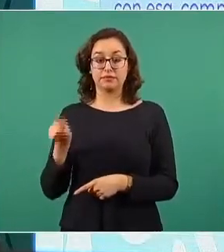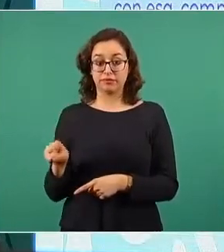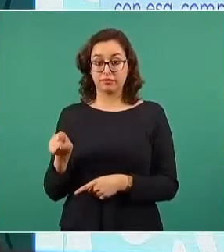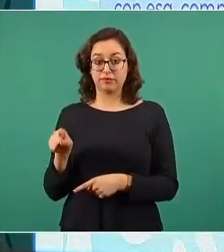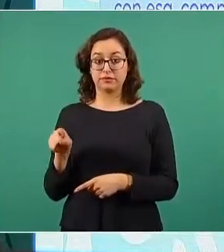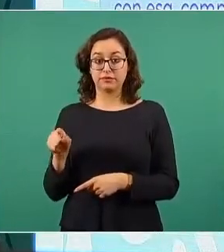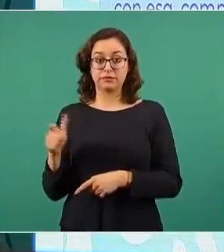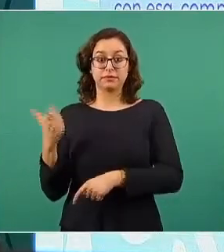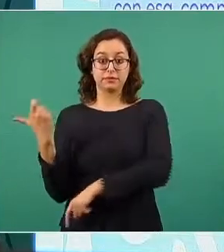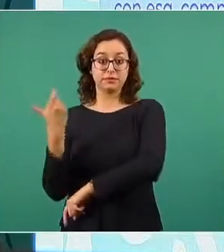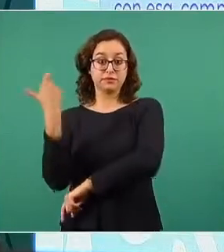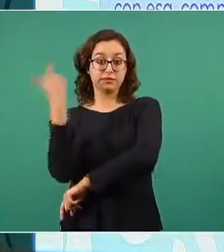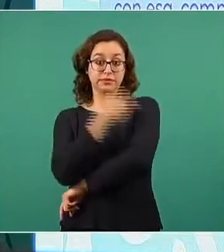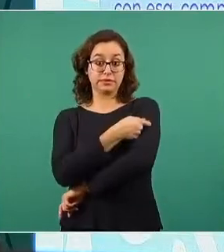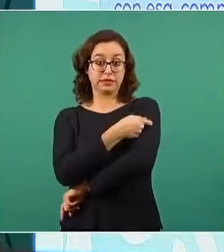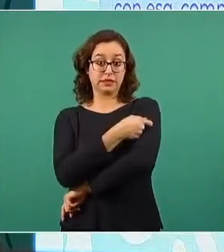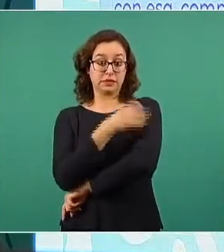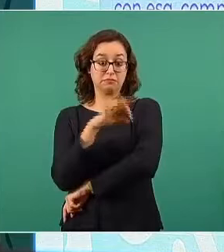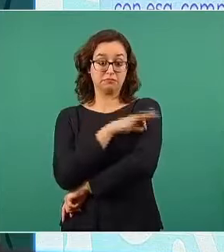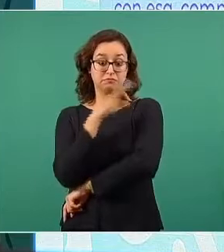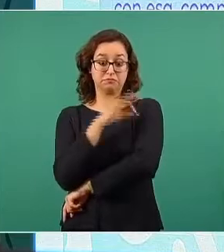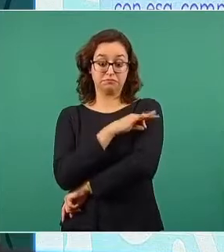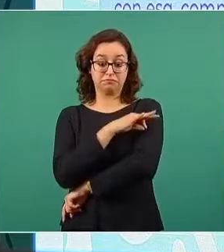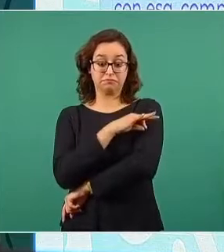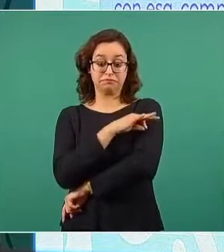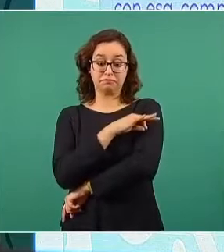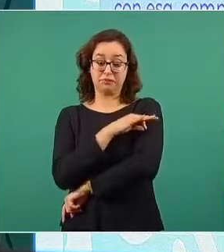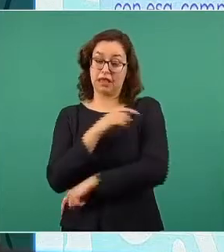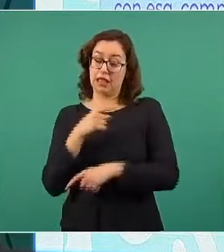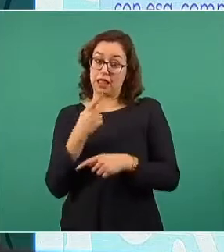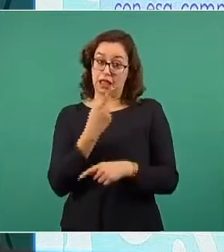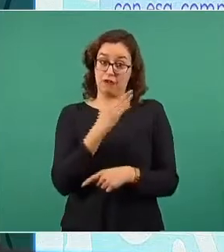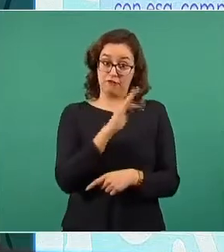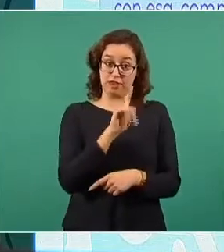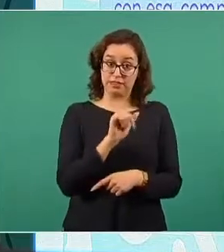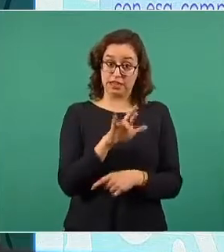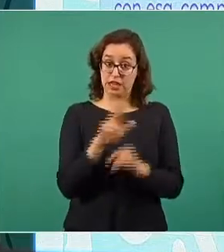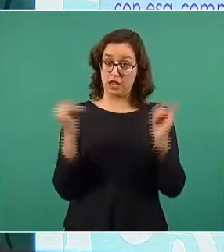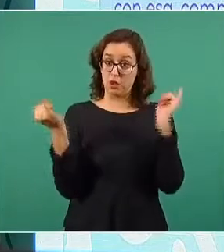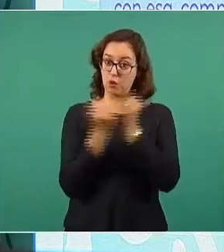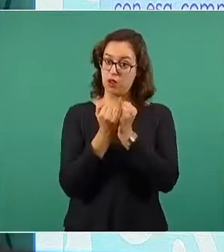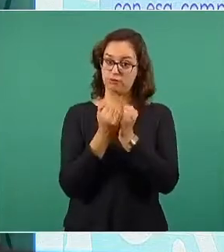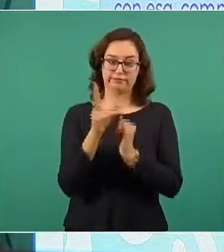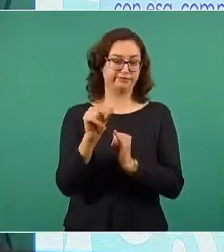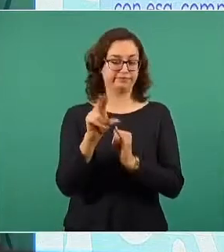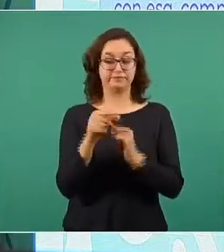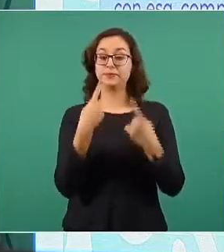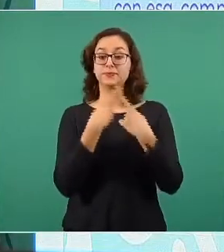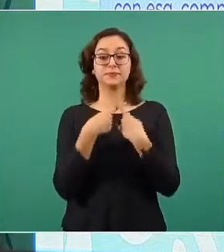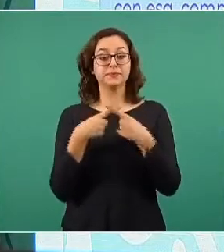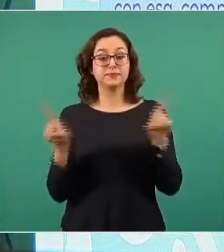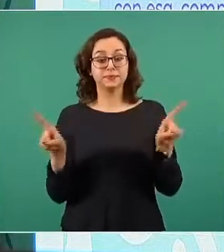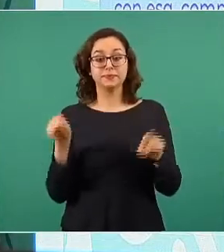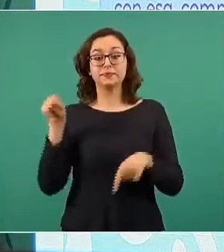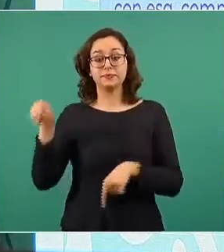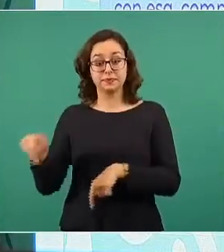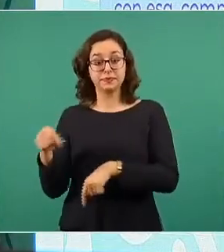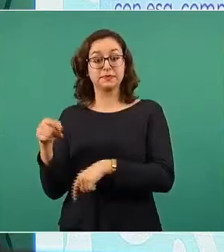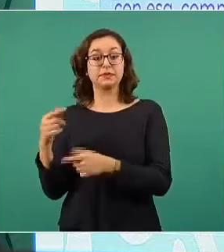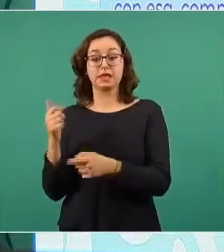Oxford, es una vacuna que tiene una composición química diferente a la vacuna Pfizer y por diversas